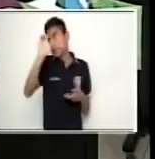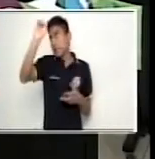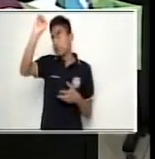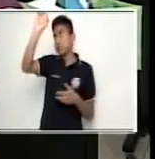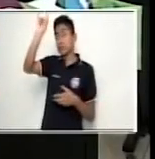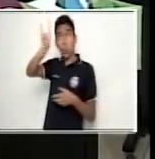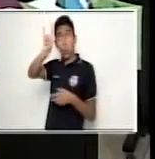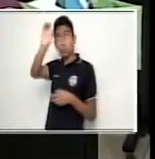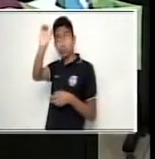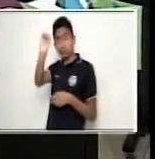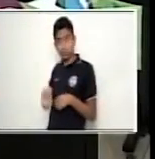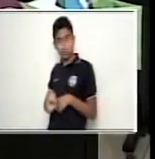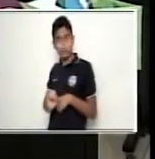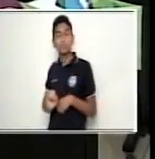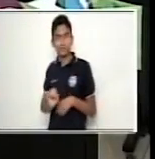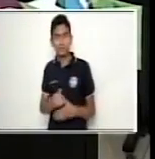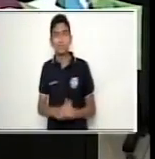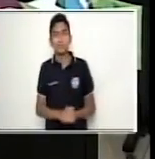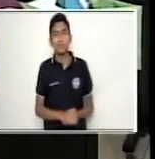Ahora tienes